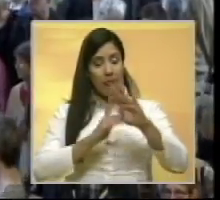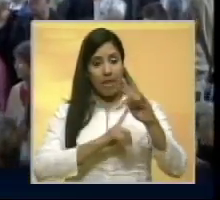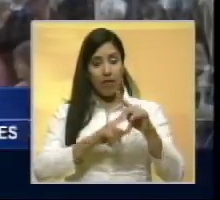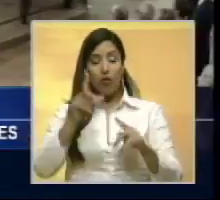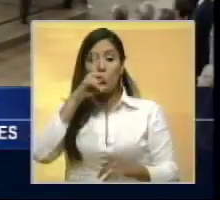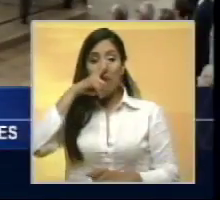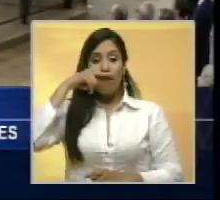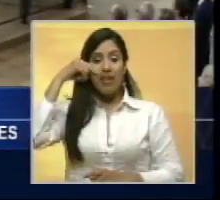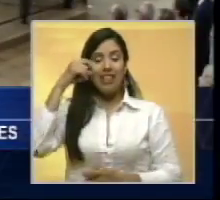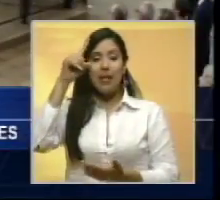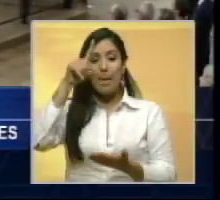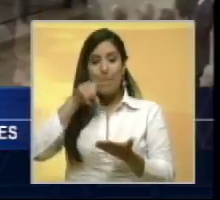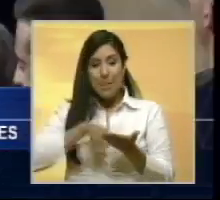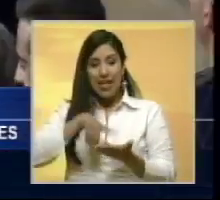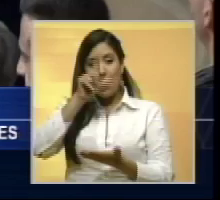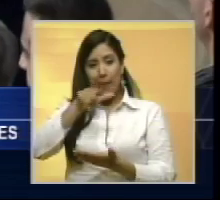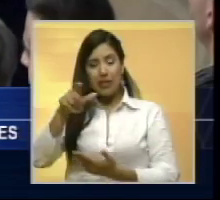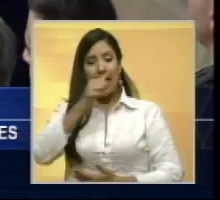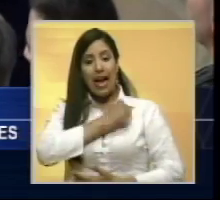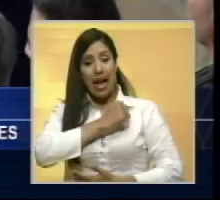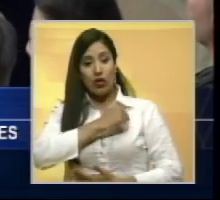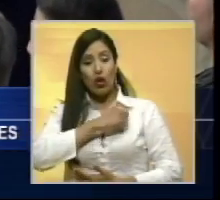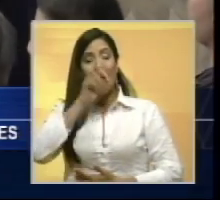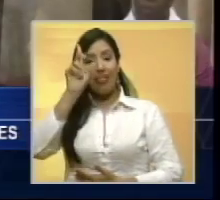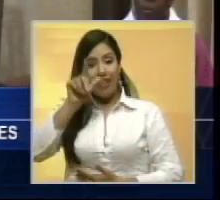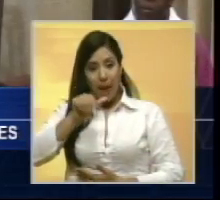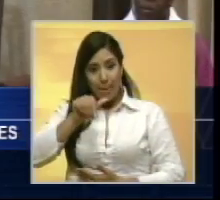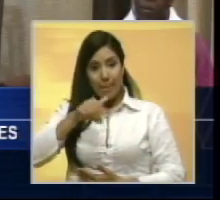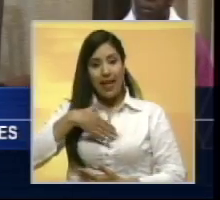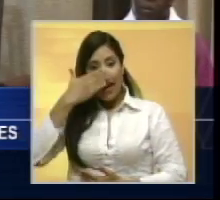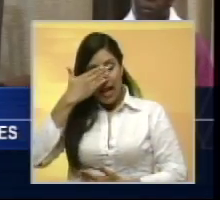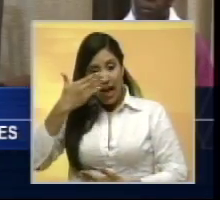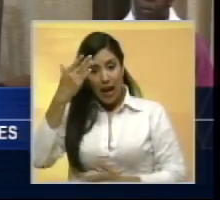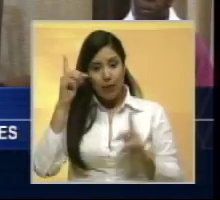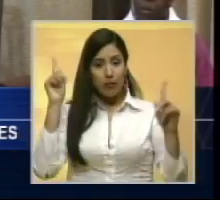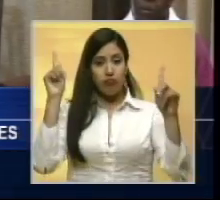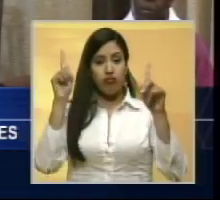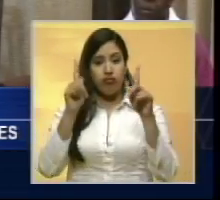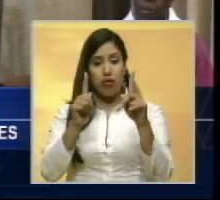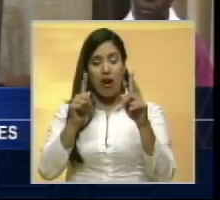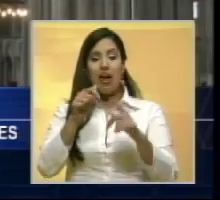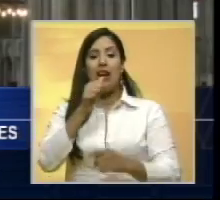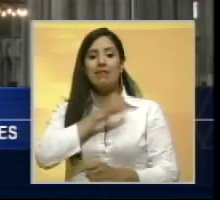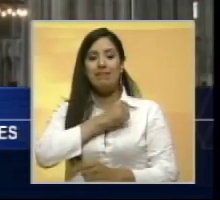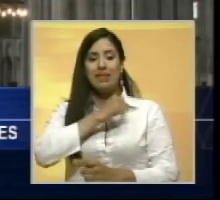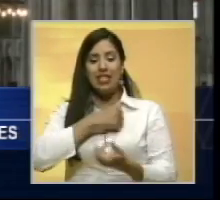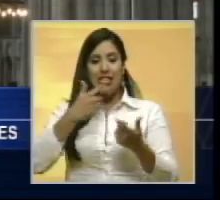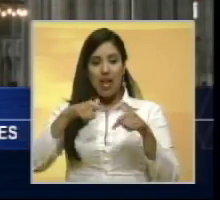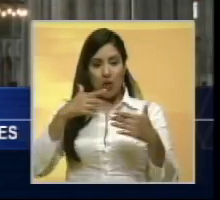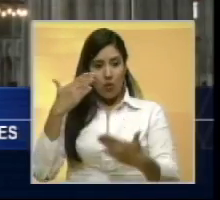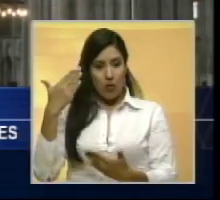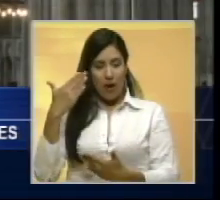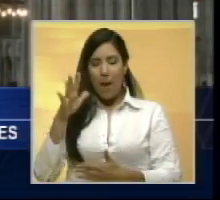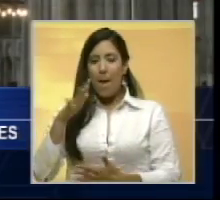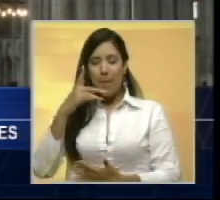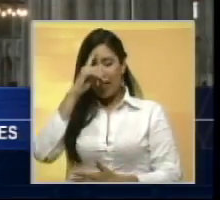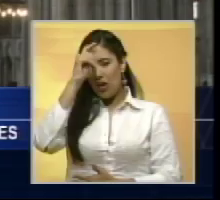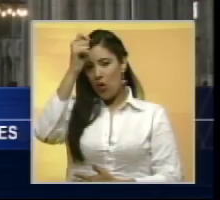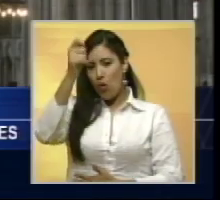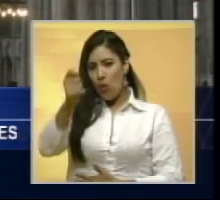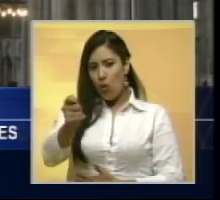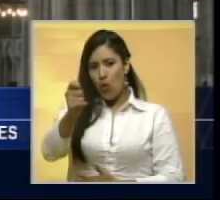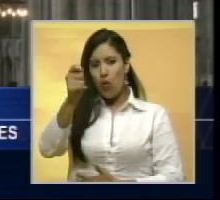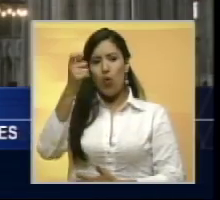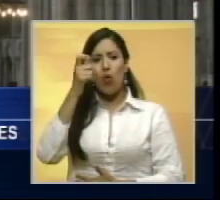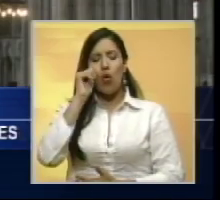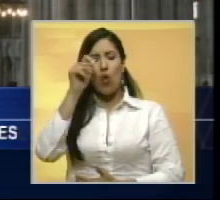En Francia, miles de fieles católicos y musulmanes asistieron juntos a una misa organizada en la Catedral de Rouen para rendir homenaje a